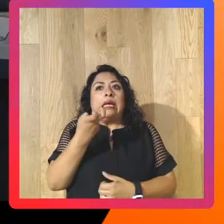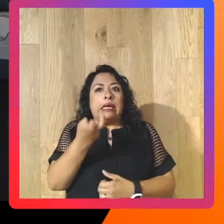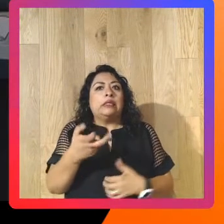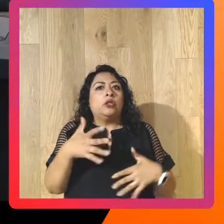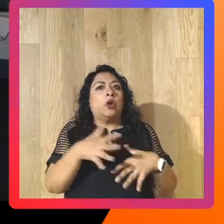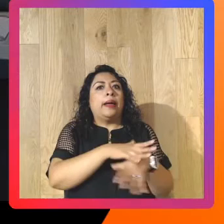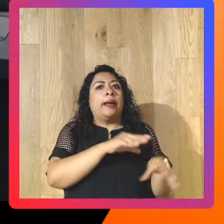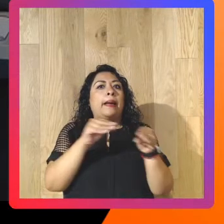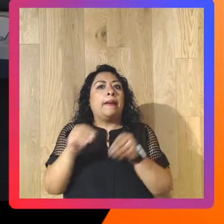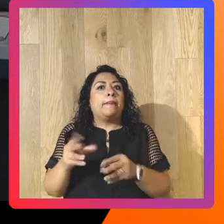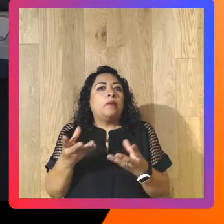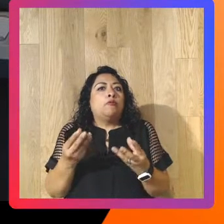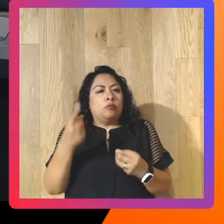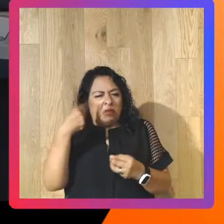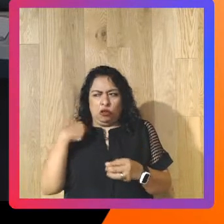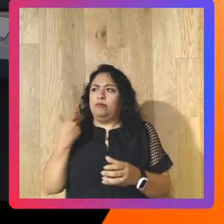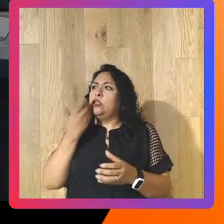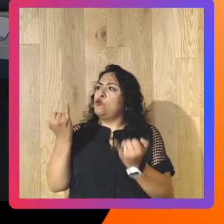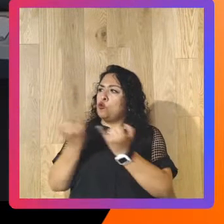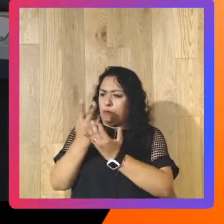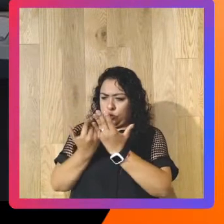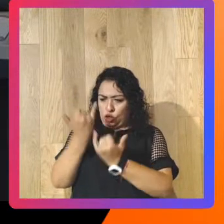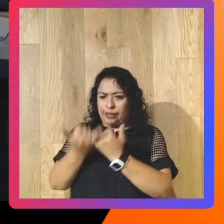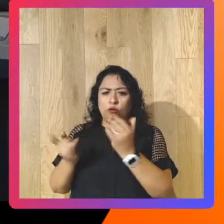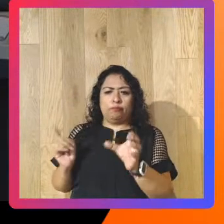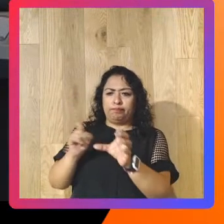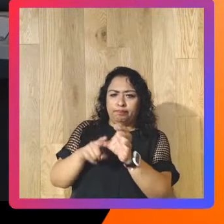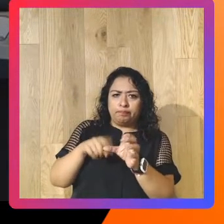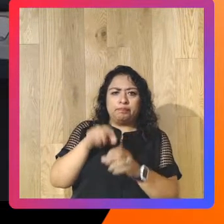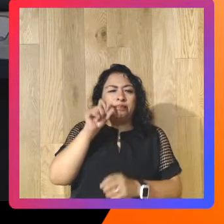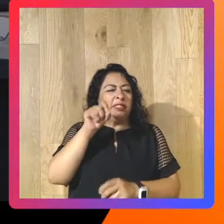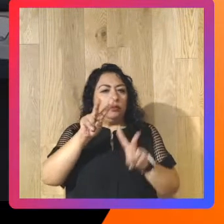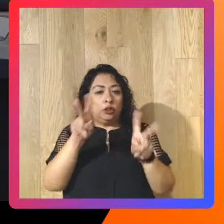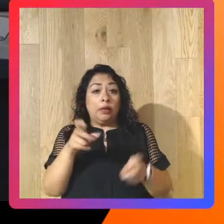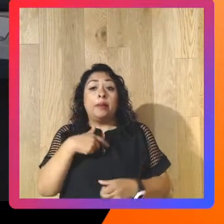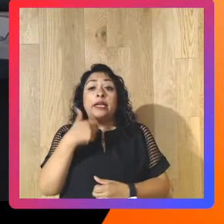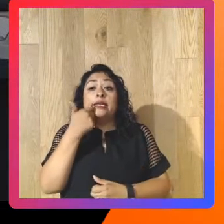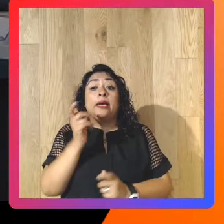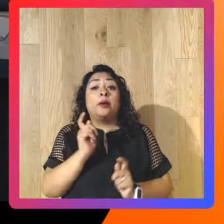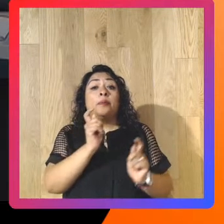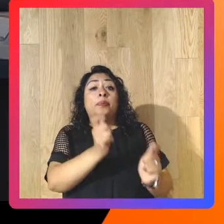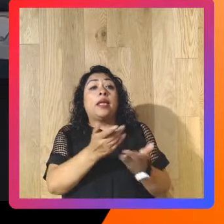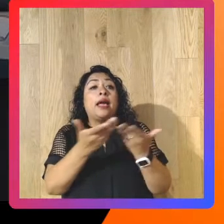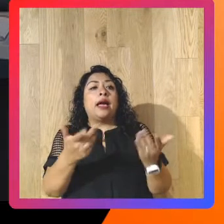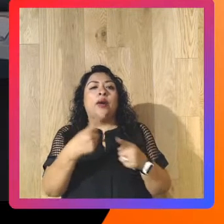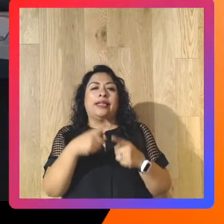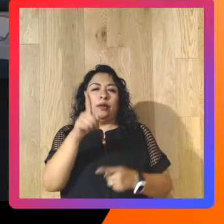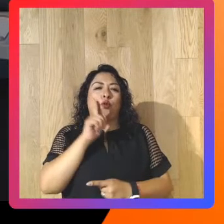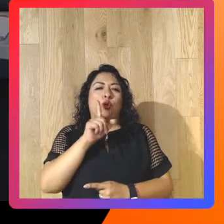mover a muchos para poderse sumar a este gran proyecto. Y en este mismo tenor, me gustaría cederle la palabra a Lucero